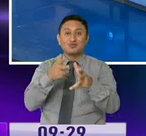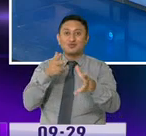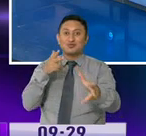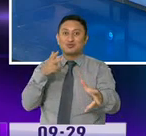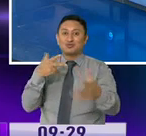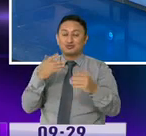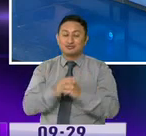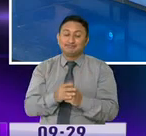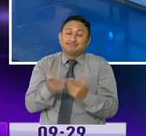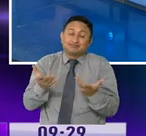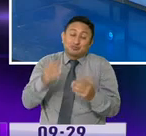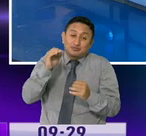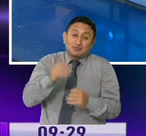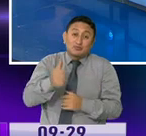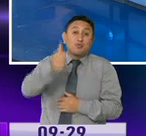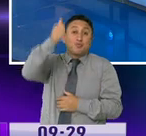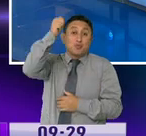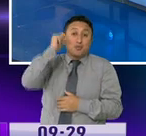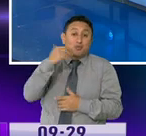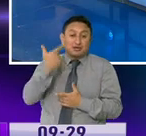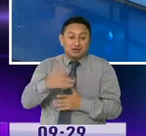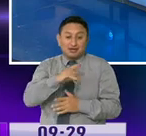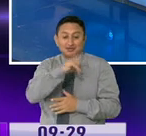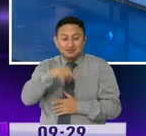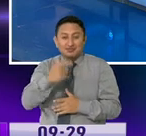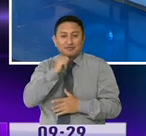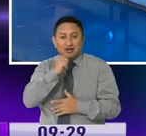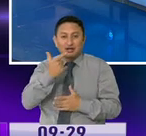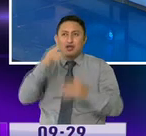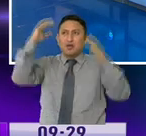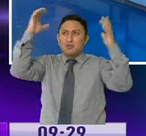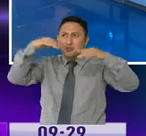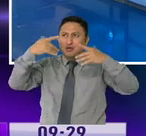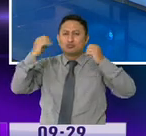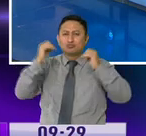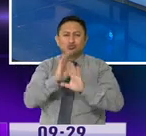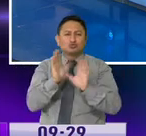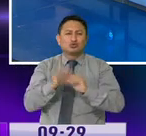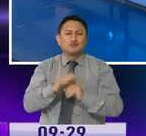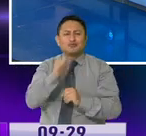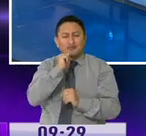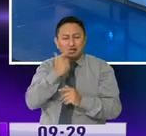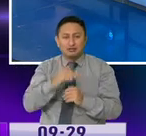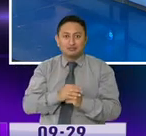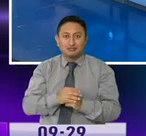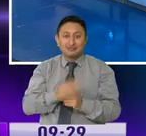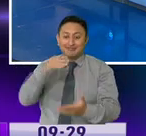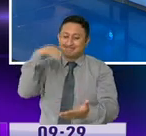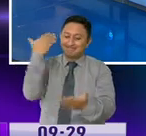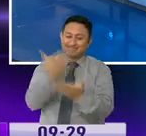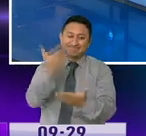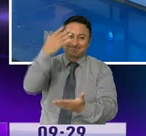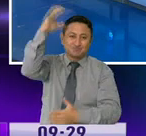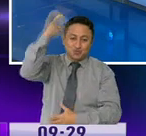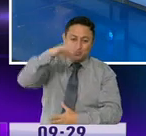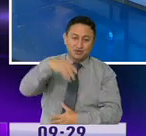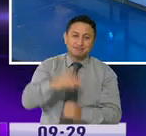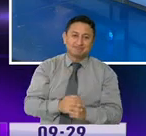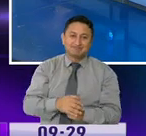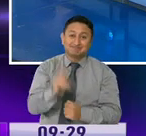capital, claro. Justo el día de ayer estábamos hablando que todavía no, que falta un poquito de sol. Tenga, San Pedro nos dijo,